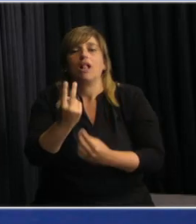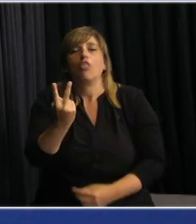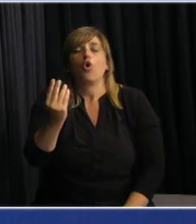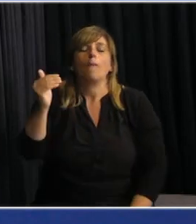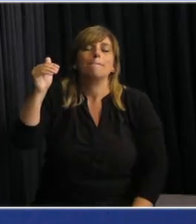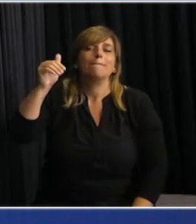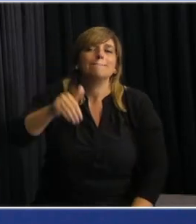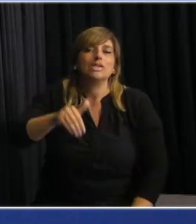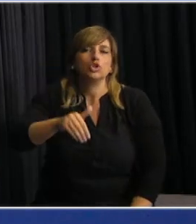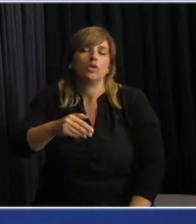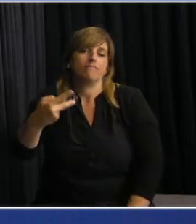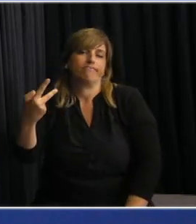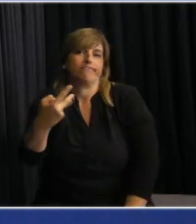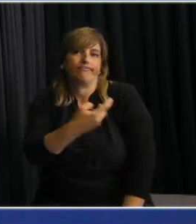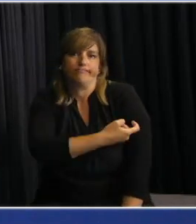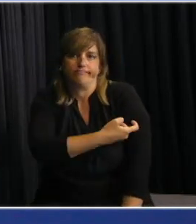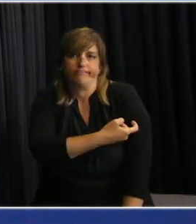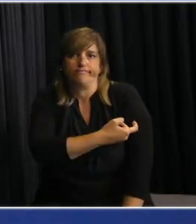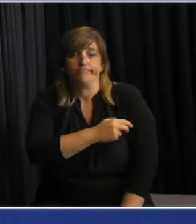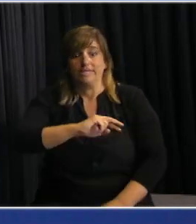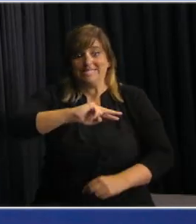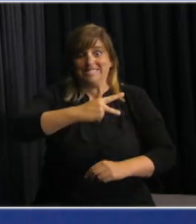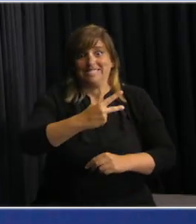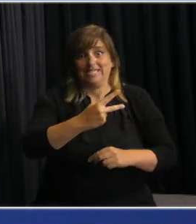dosis y el segundo